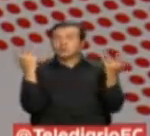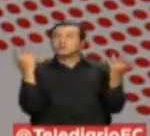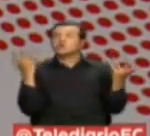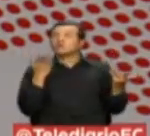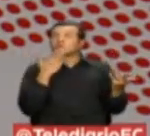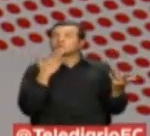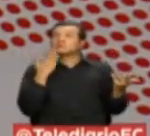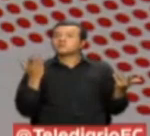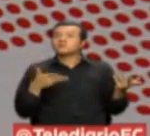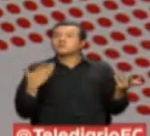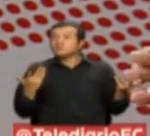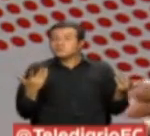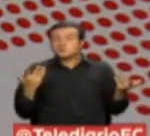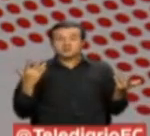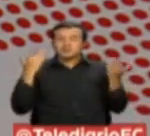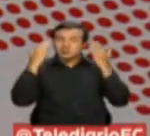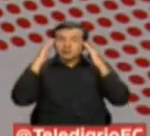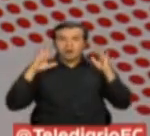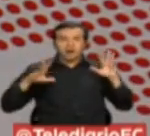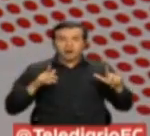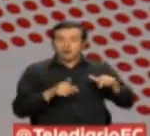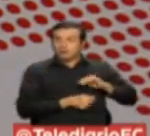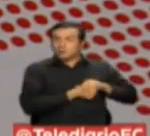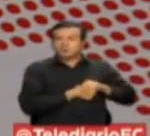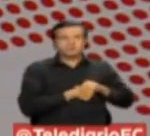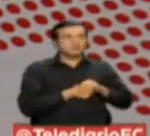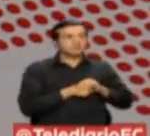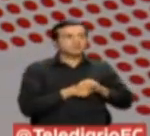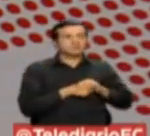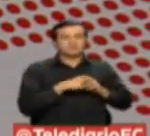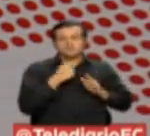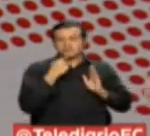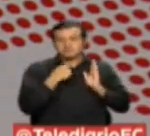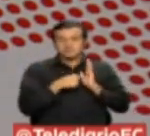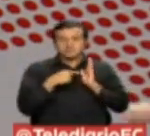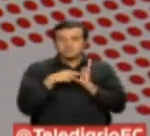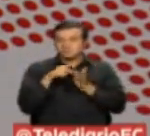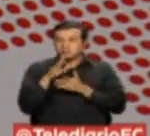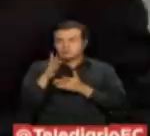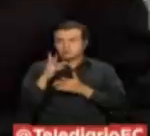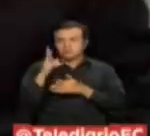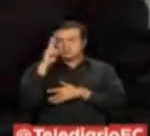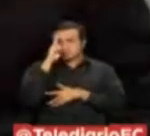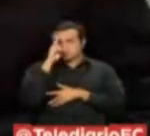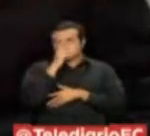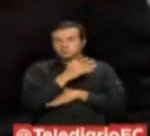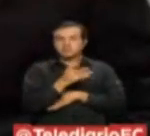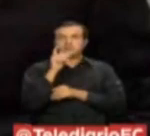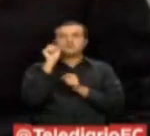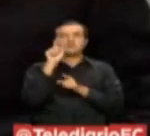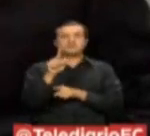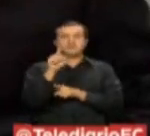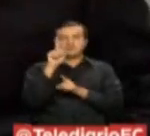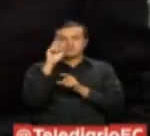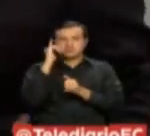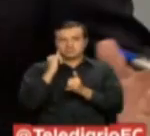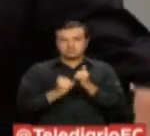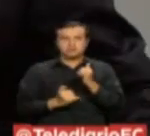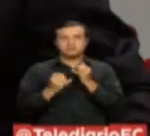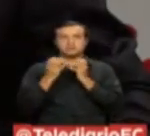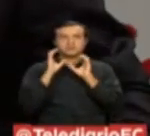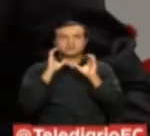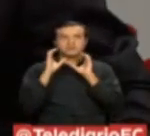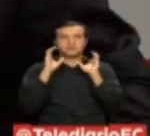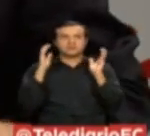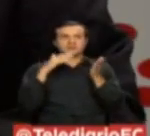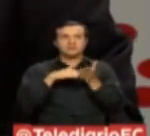dinero para identificar ciertos delitos, entre esos la defraudación tributaria. Pregunta final, Carlos Pontón. Hablábamos de